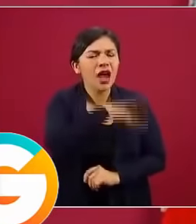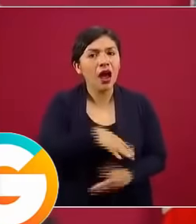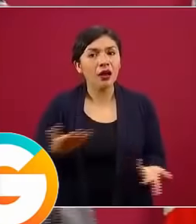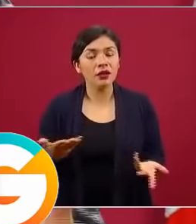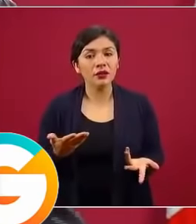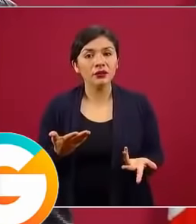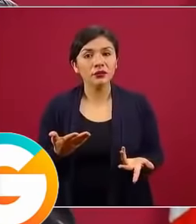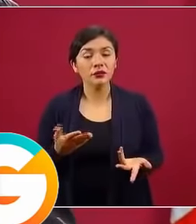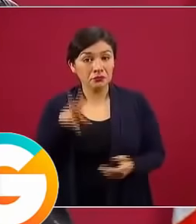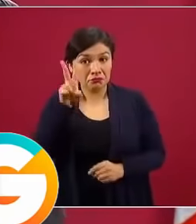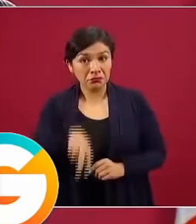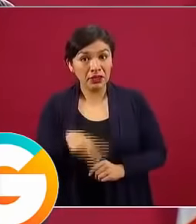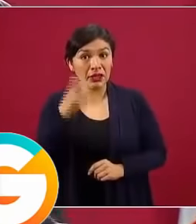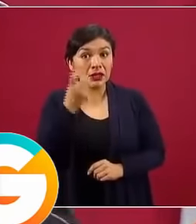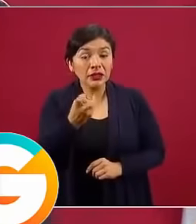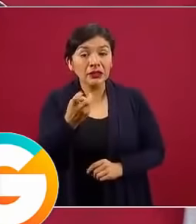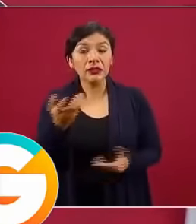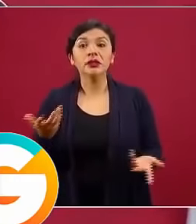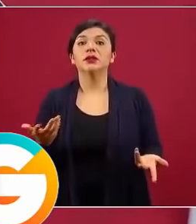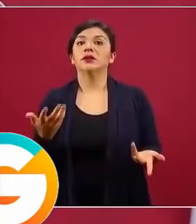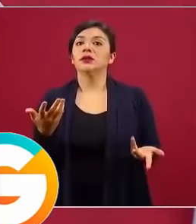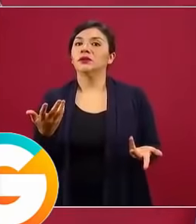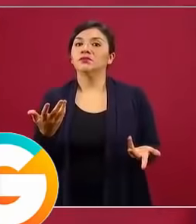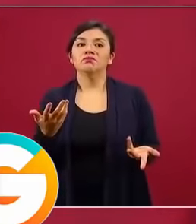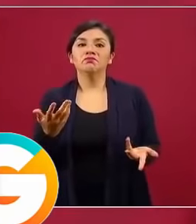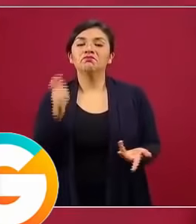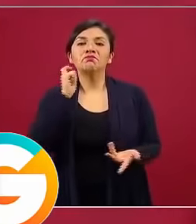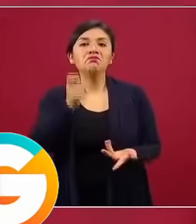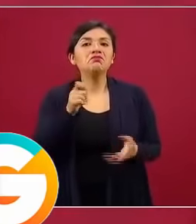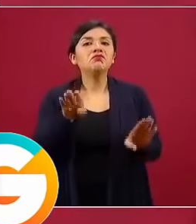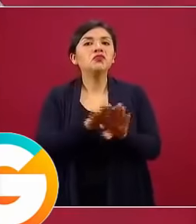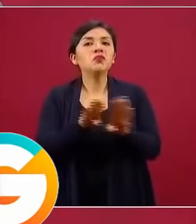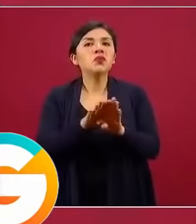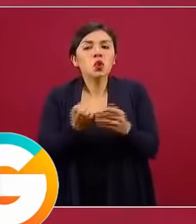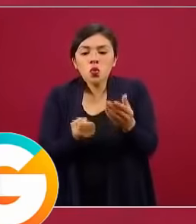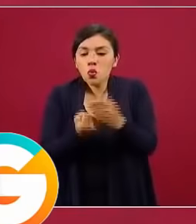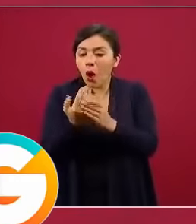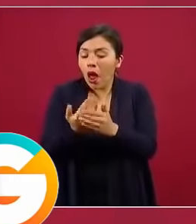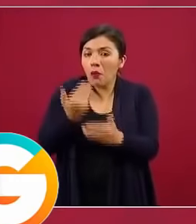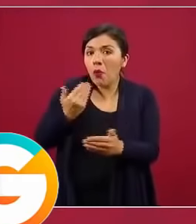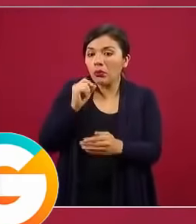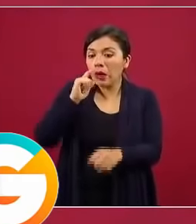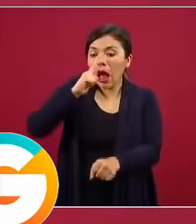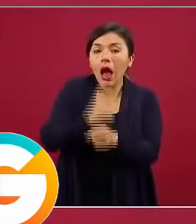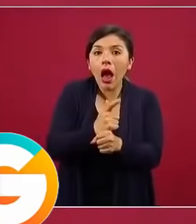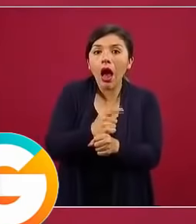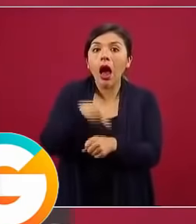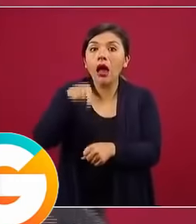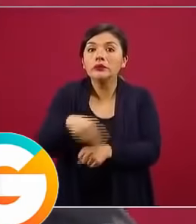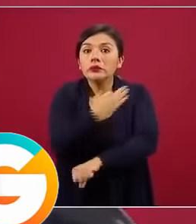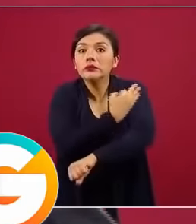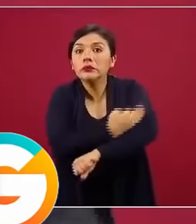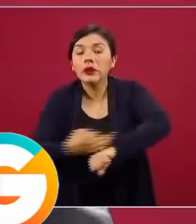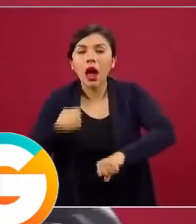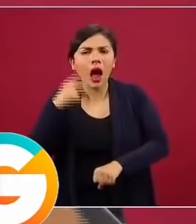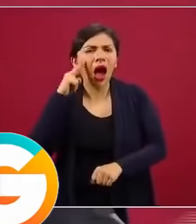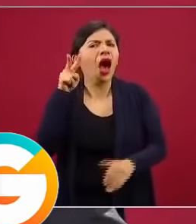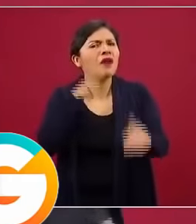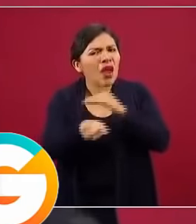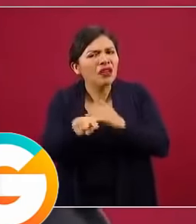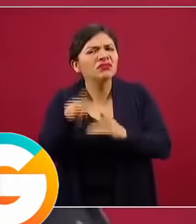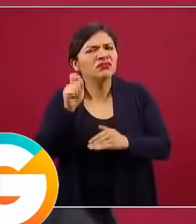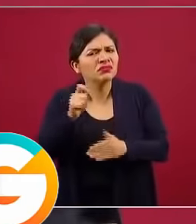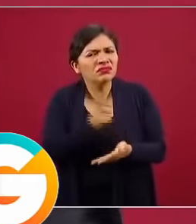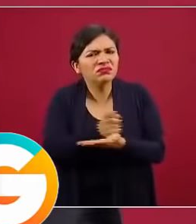Porque esto es relativamente reciente, que nos metimos a